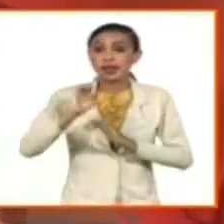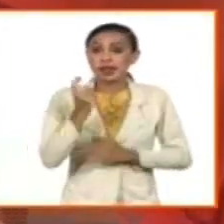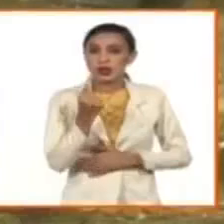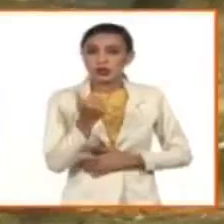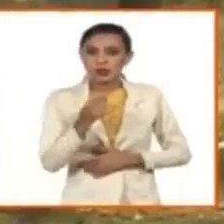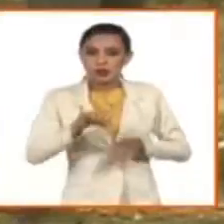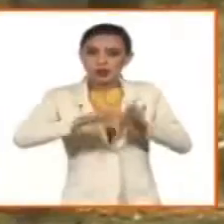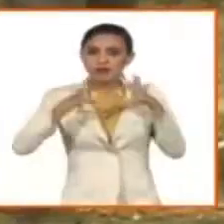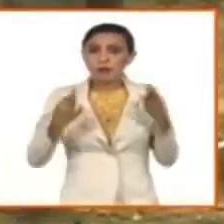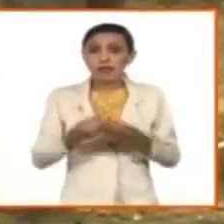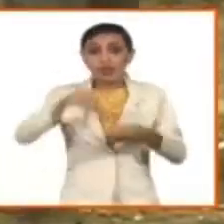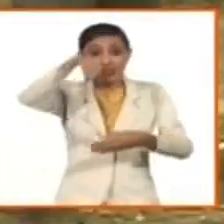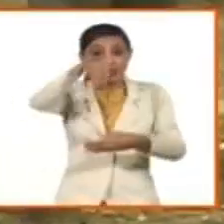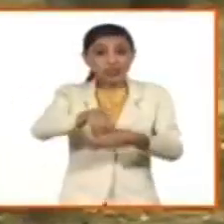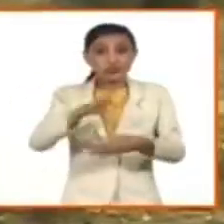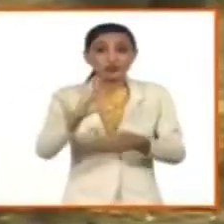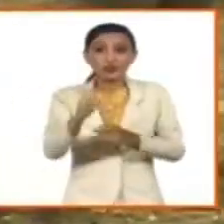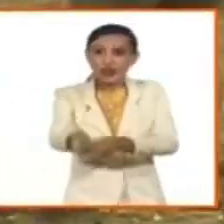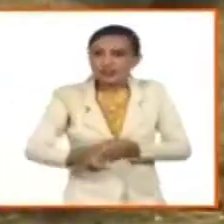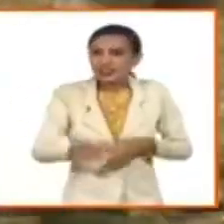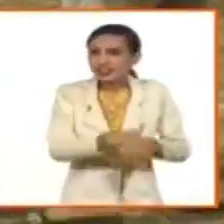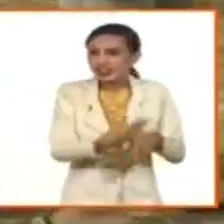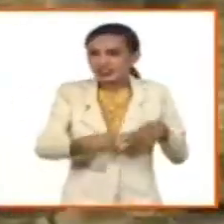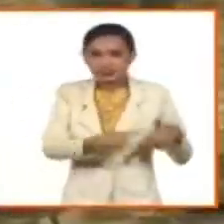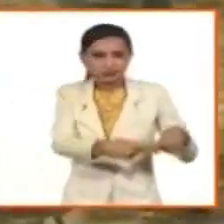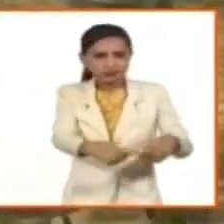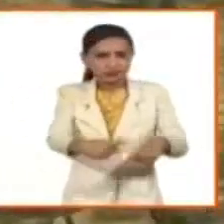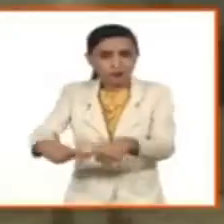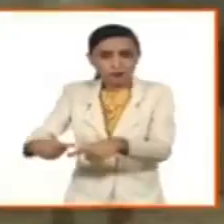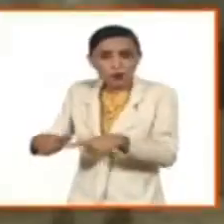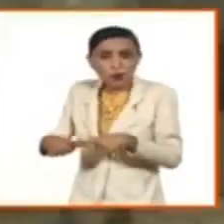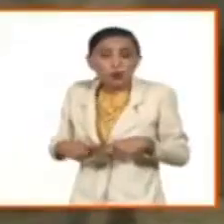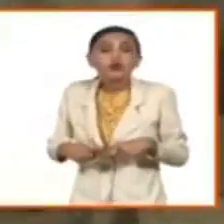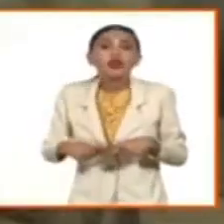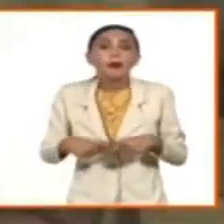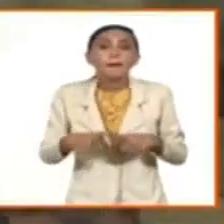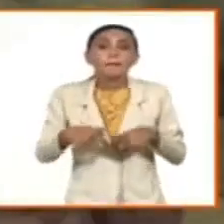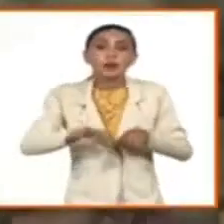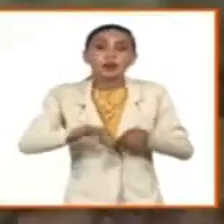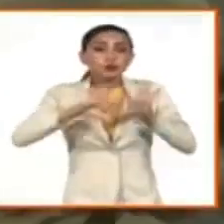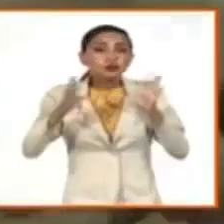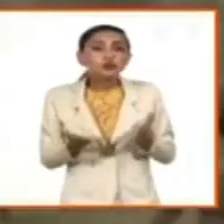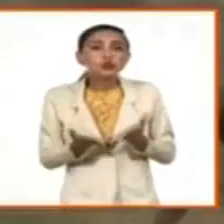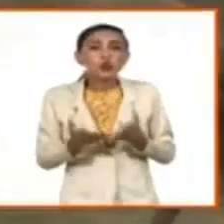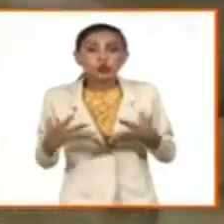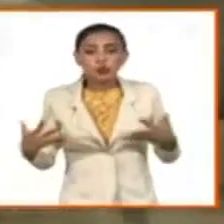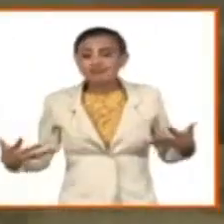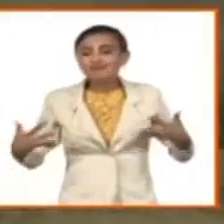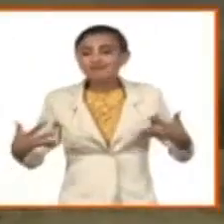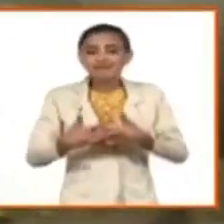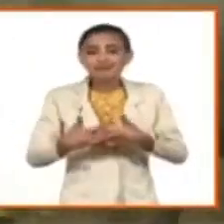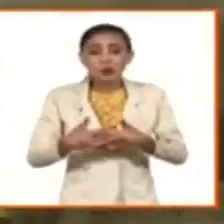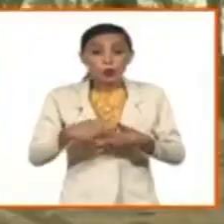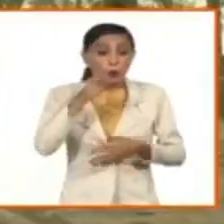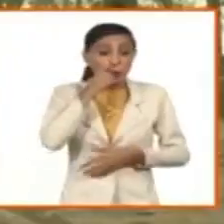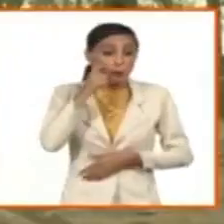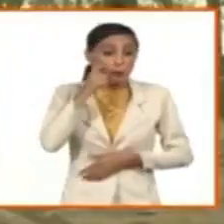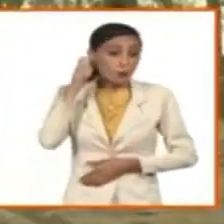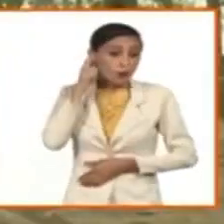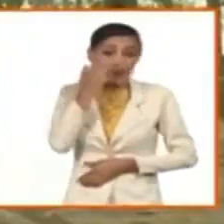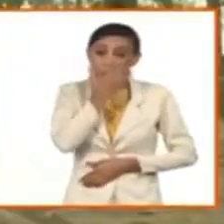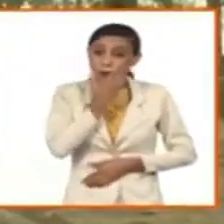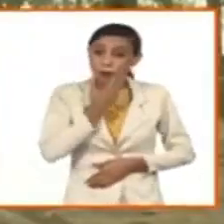diferentes esferas en diferentes acciones pero bueno todos estamos integrados tanto mujeres hombres y jóvenes que